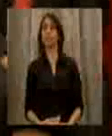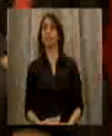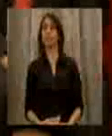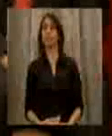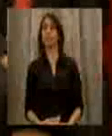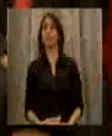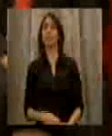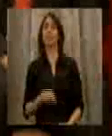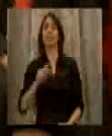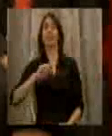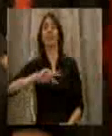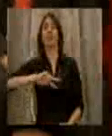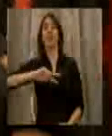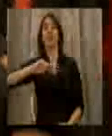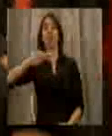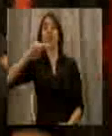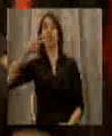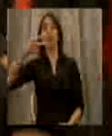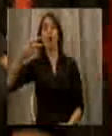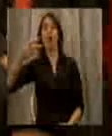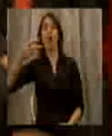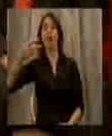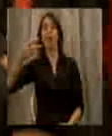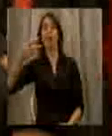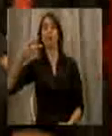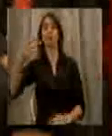doble